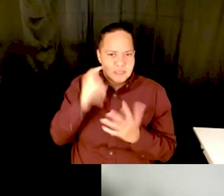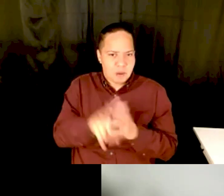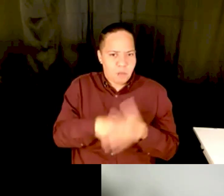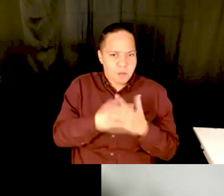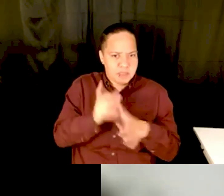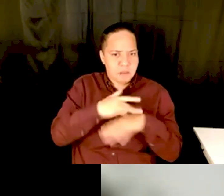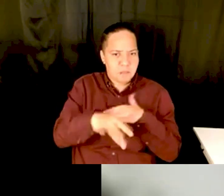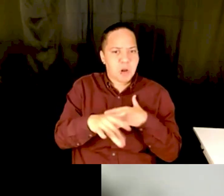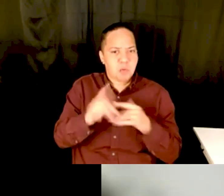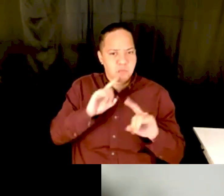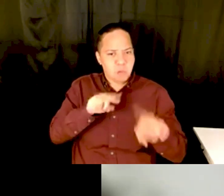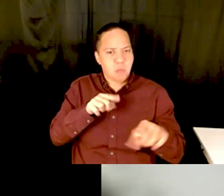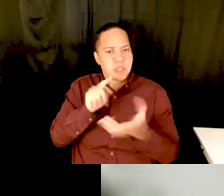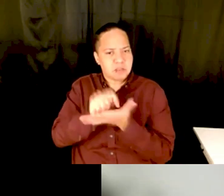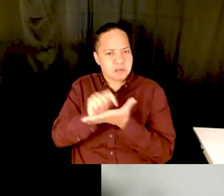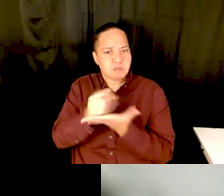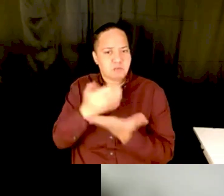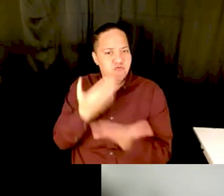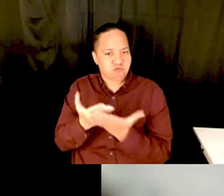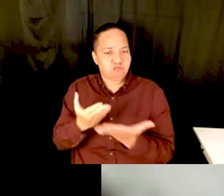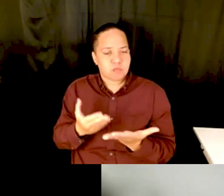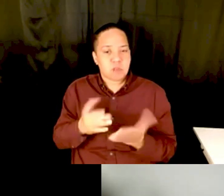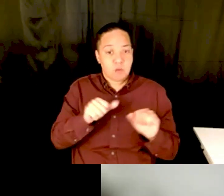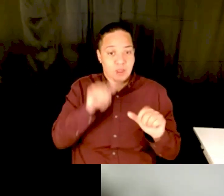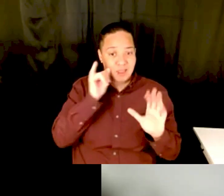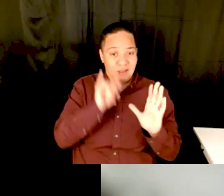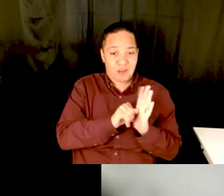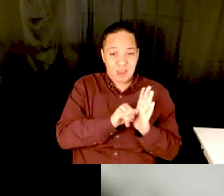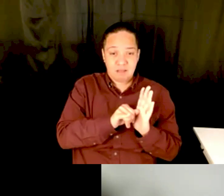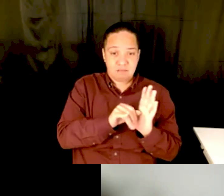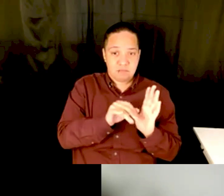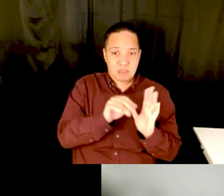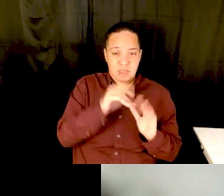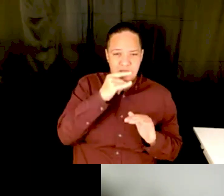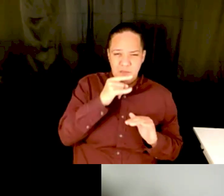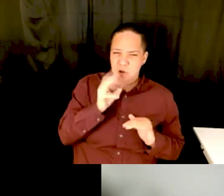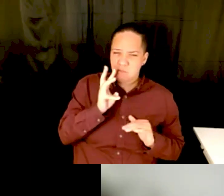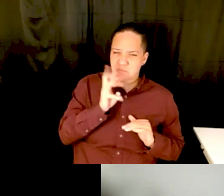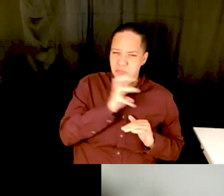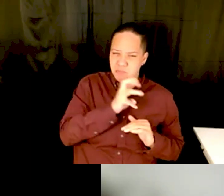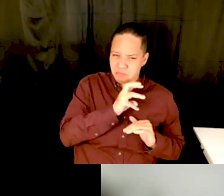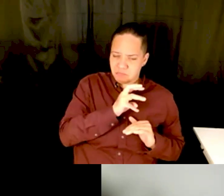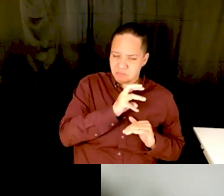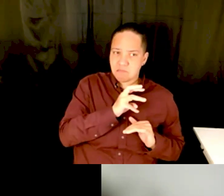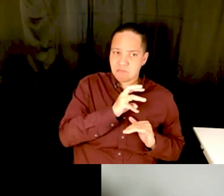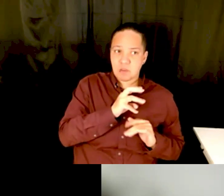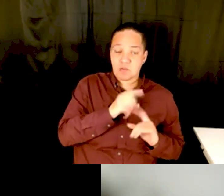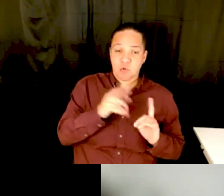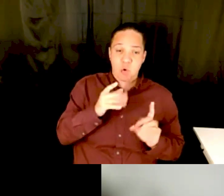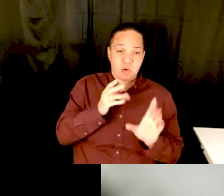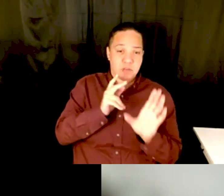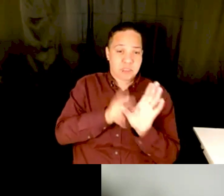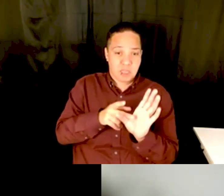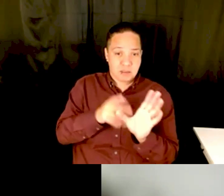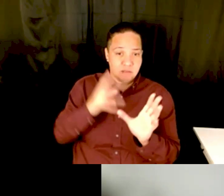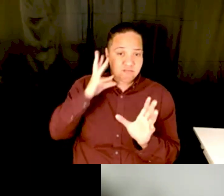tempranamente. ¿Se puede diagnosticar en la niñez? Muy raro, rarísimo. Yo, como soy psiquiatra viejo, pues he tenido